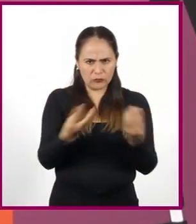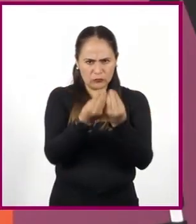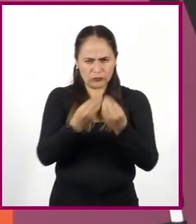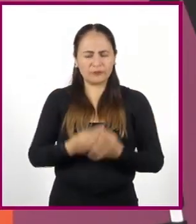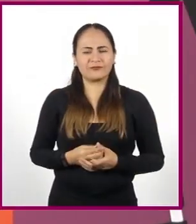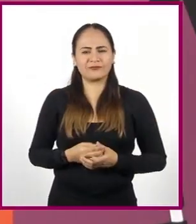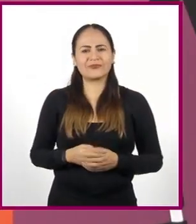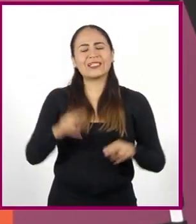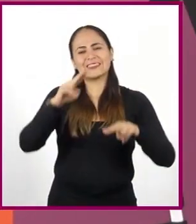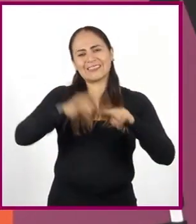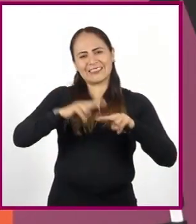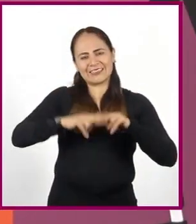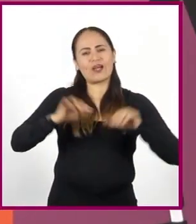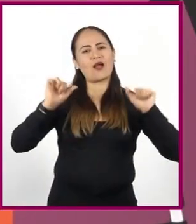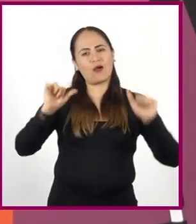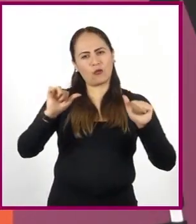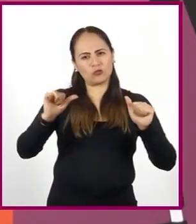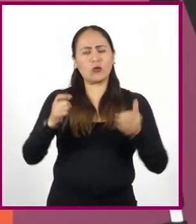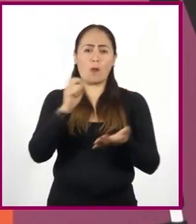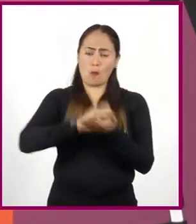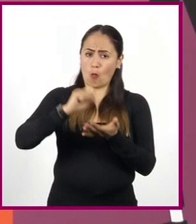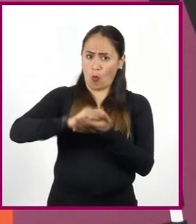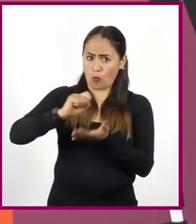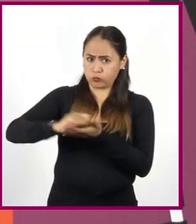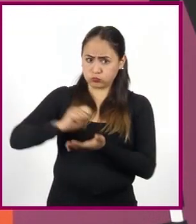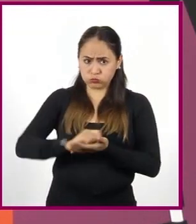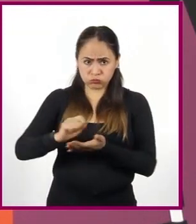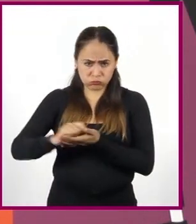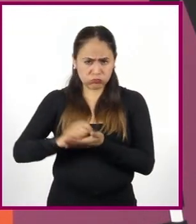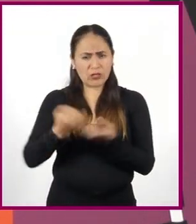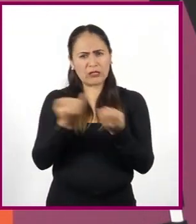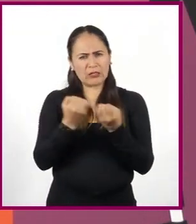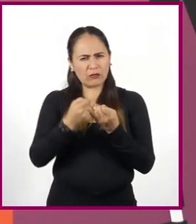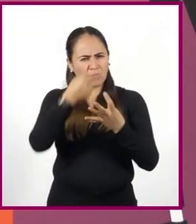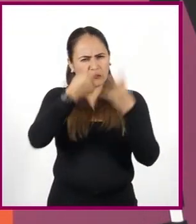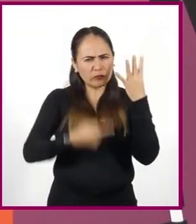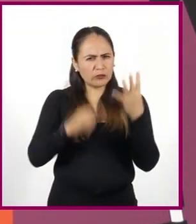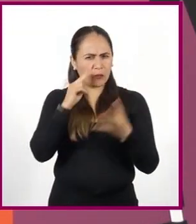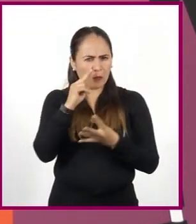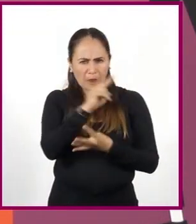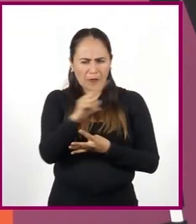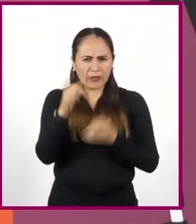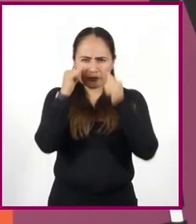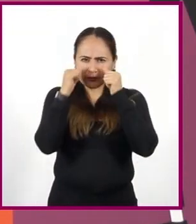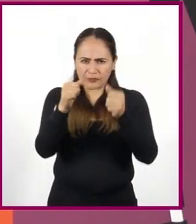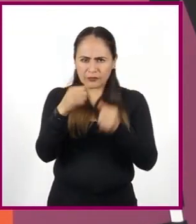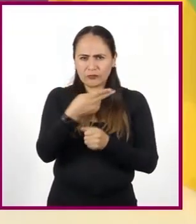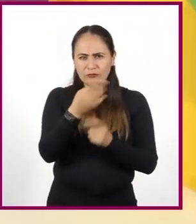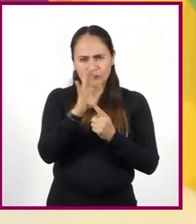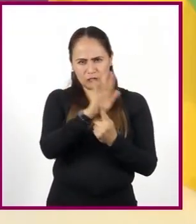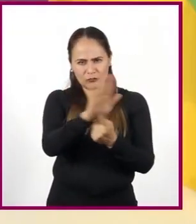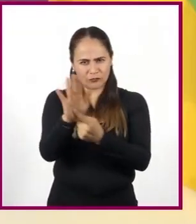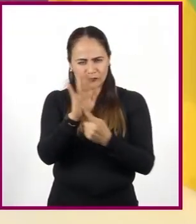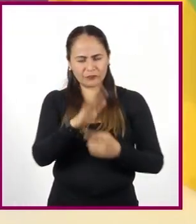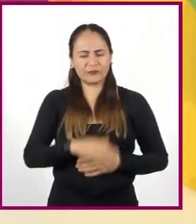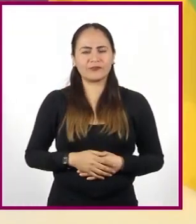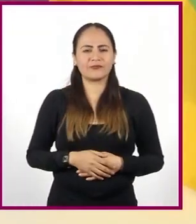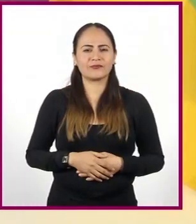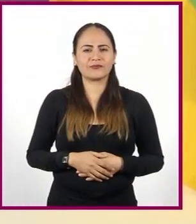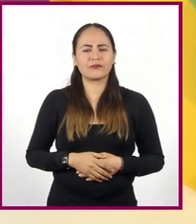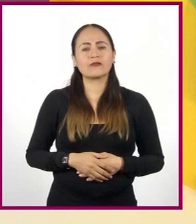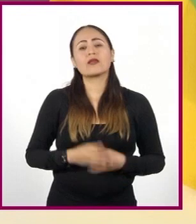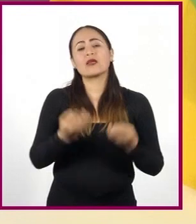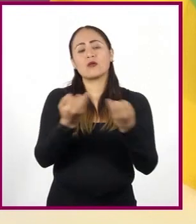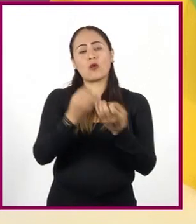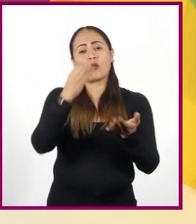sienten cómodamente, tomen apuntes y presten atención a los diversos recursos de apoyo que compartiremos con ustedes. Tengan a la mano